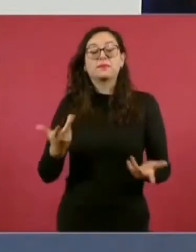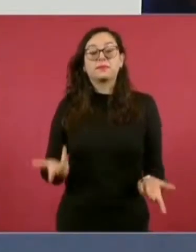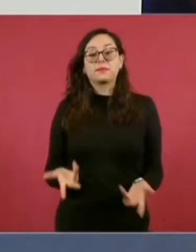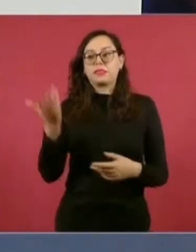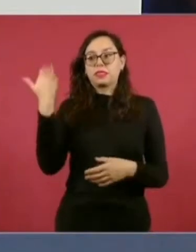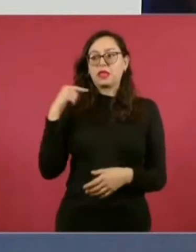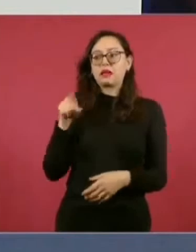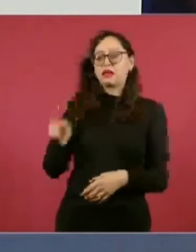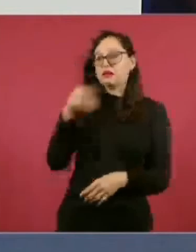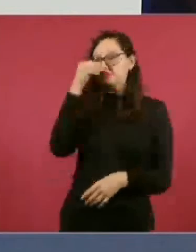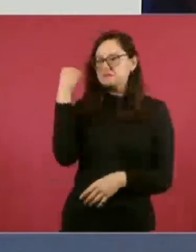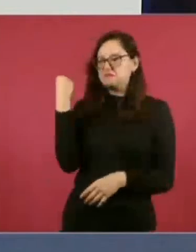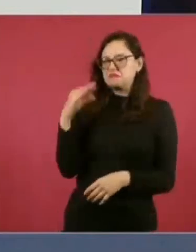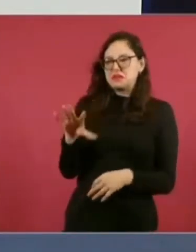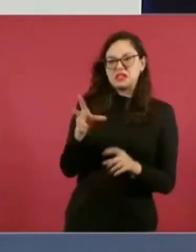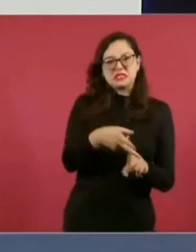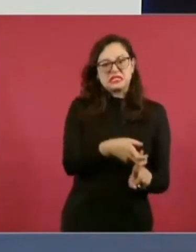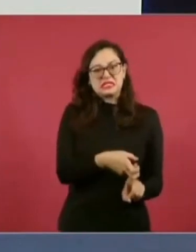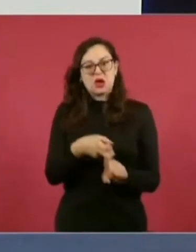de un